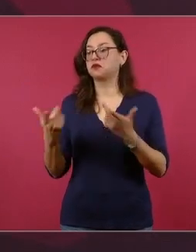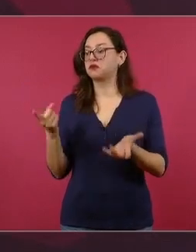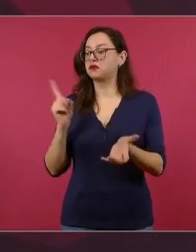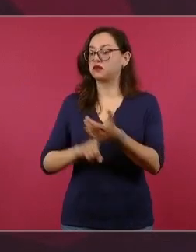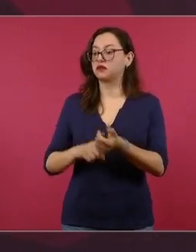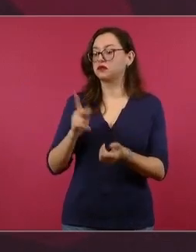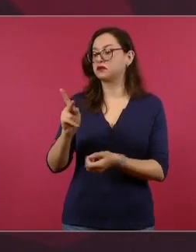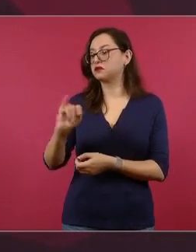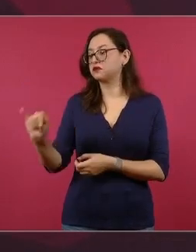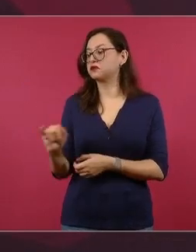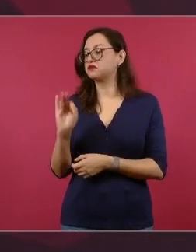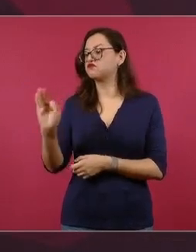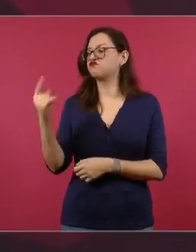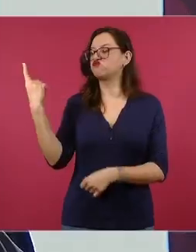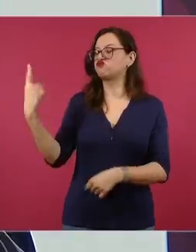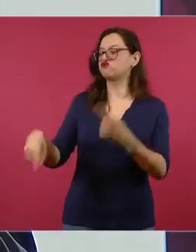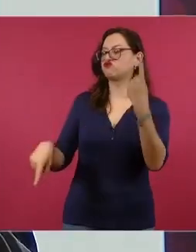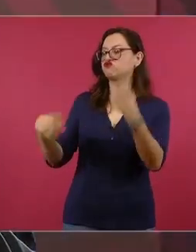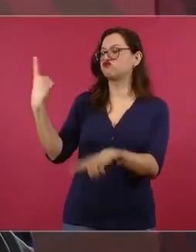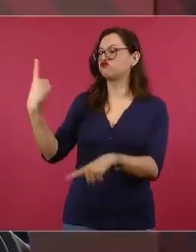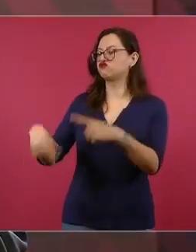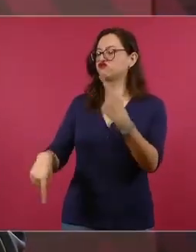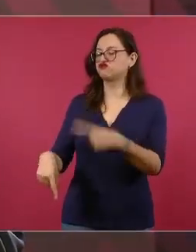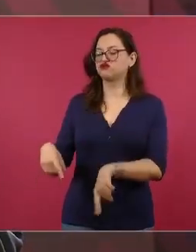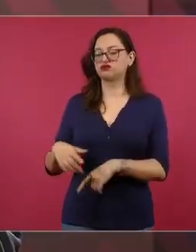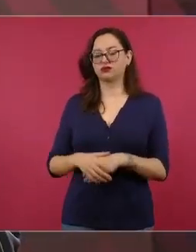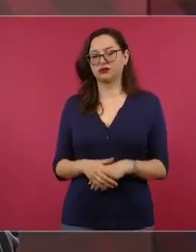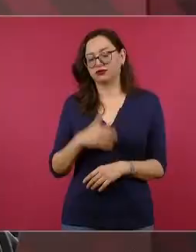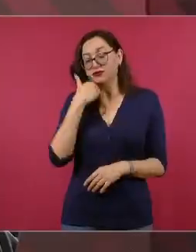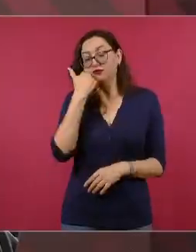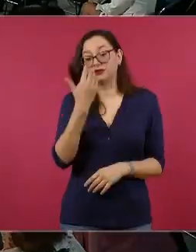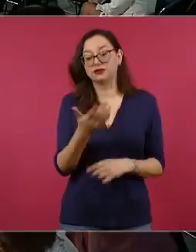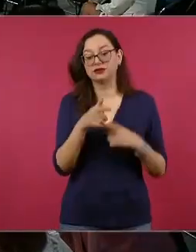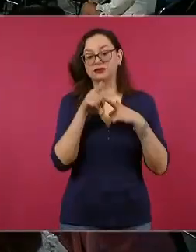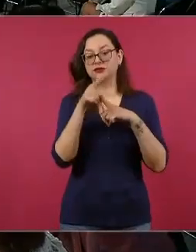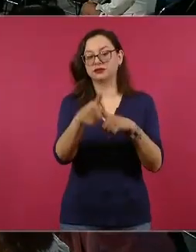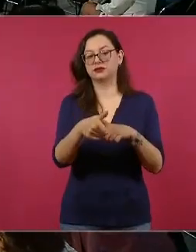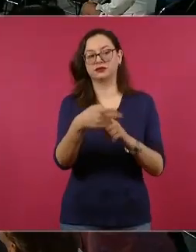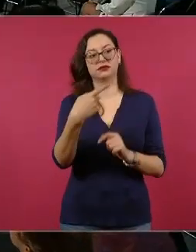empleados a miembros del Poder Judicial.